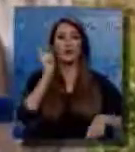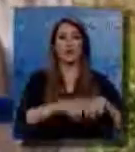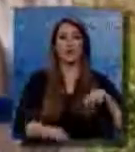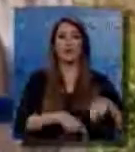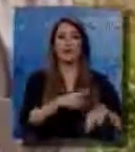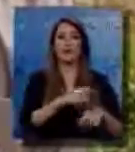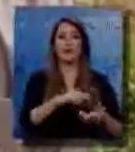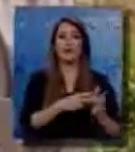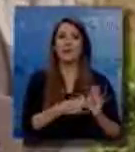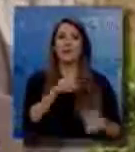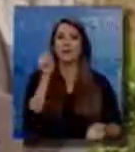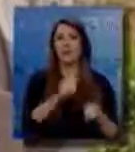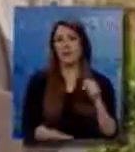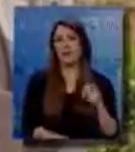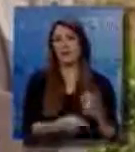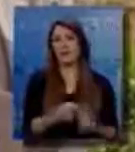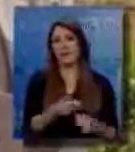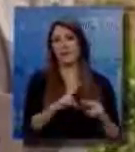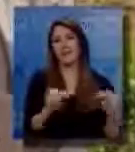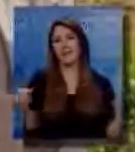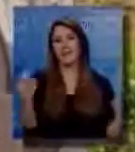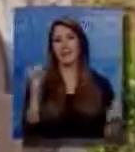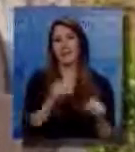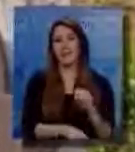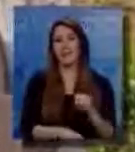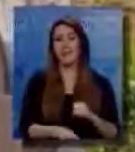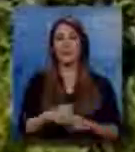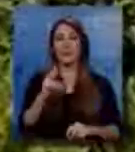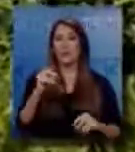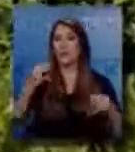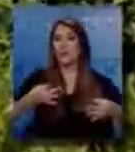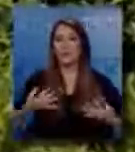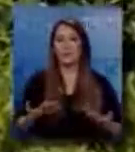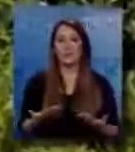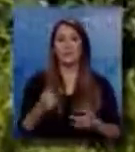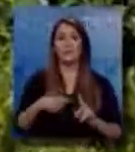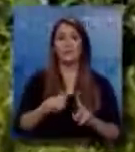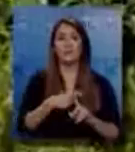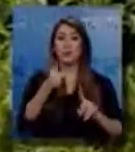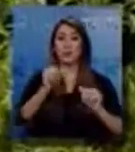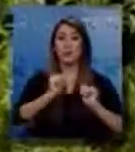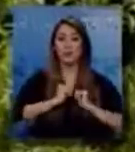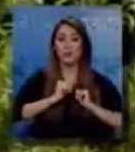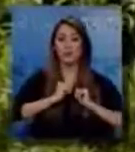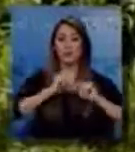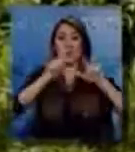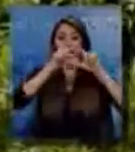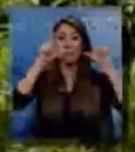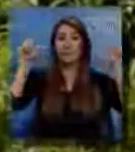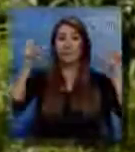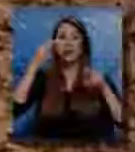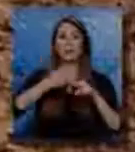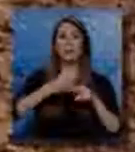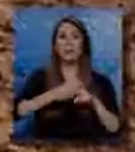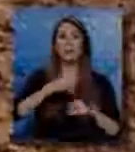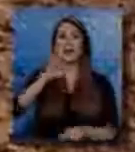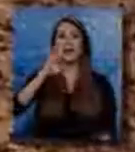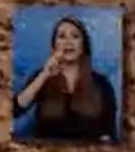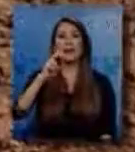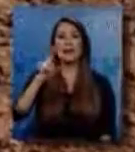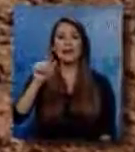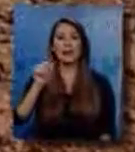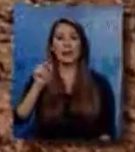río. Entonces eso vemos claramente que no se está cumpliendo. La propietaria, la empresa Terranova, según se dijo, tiene